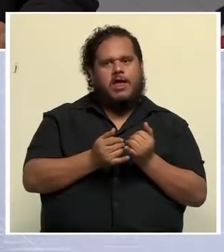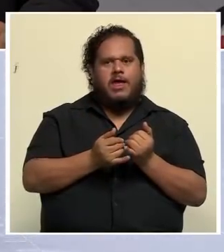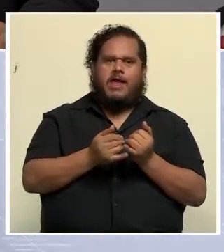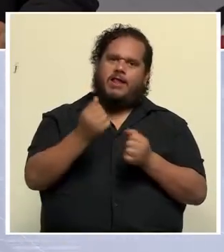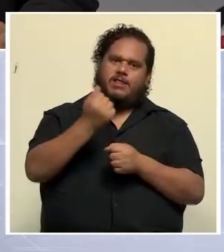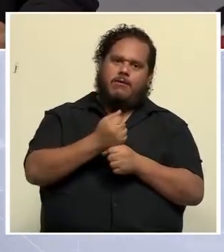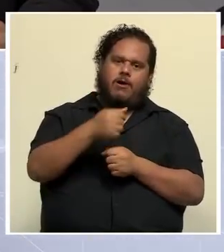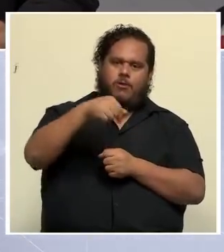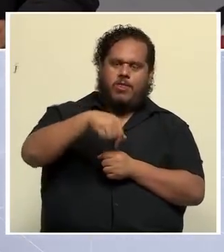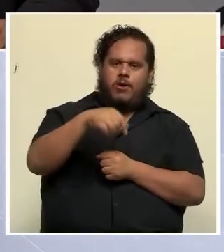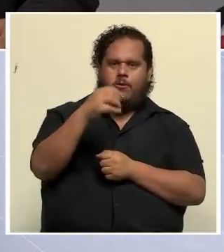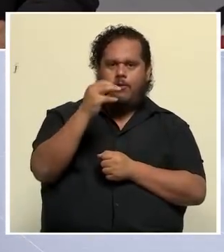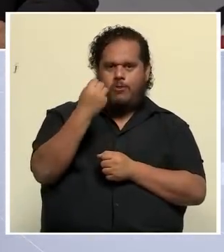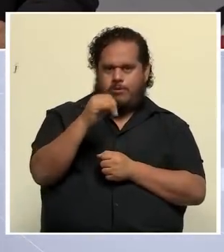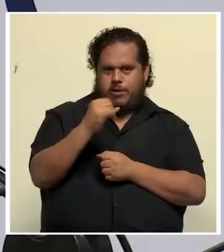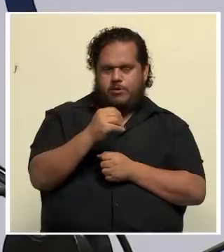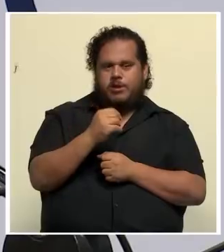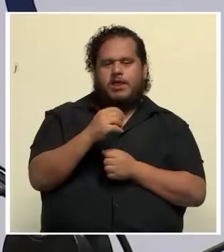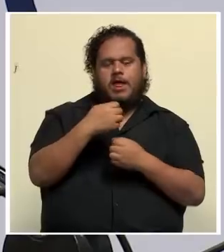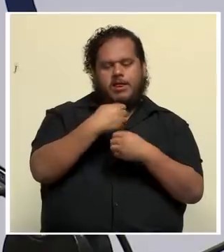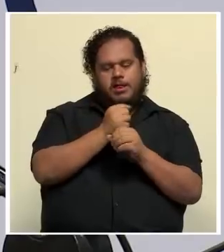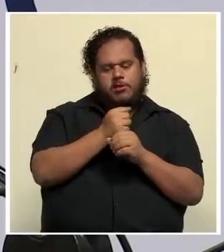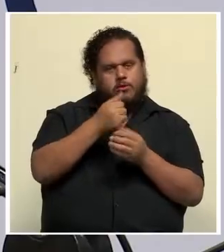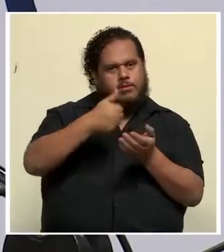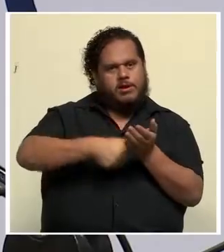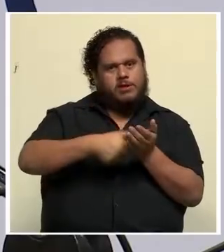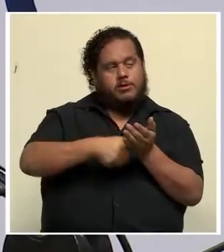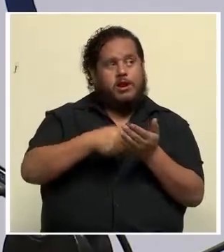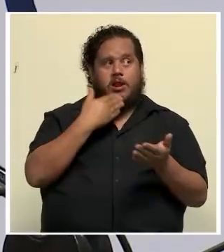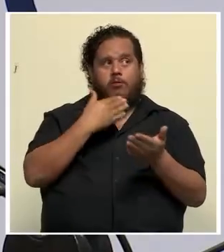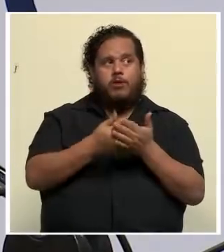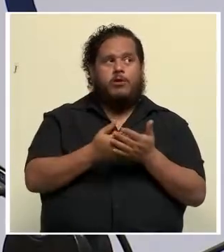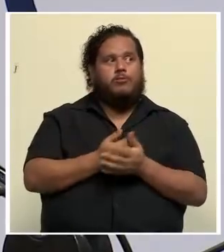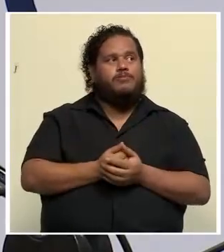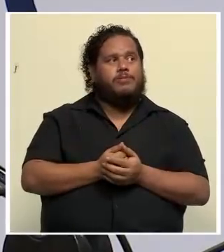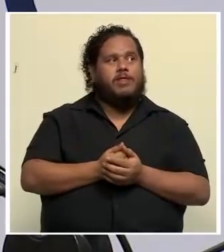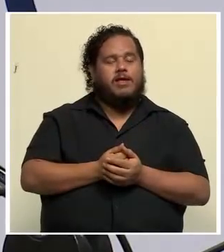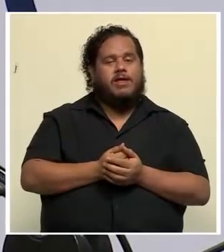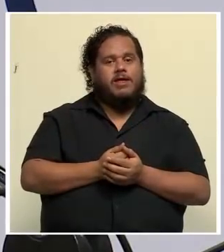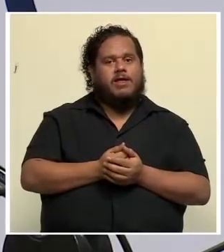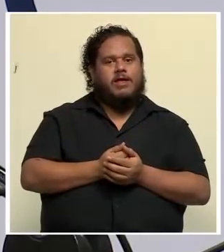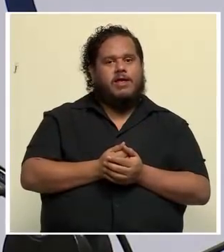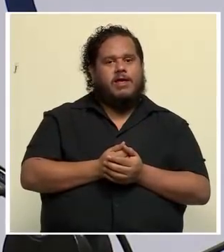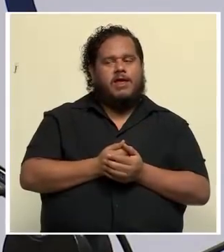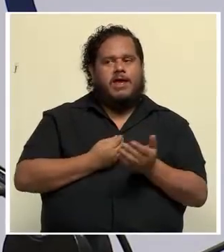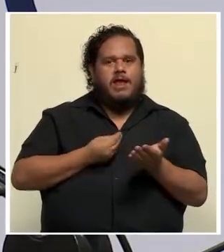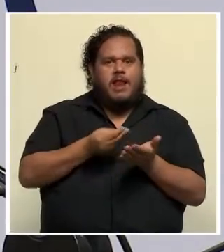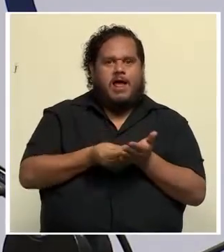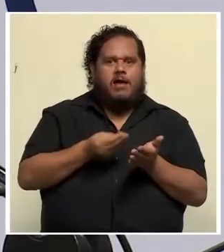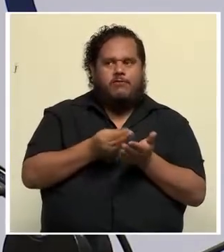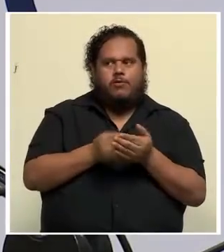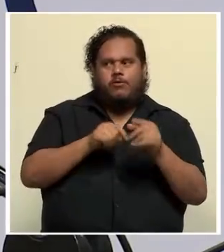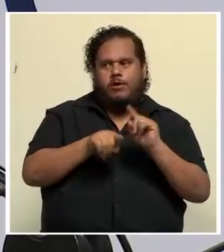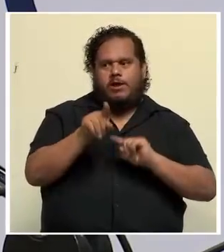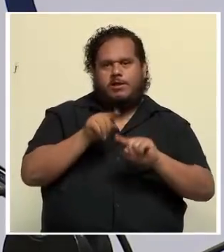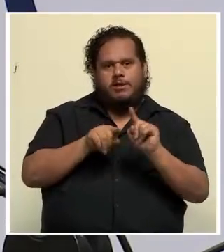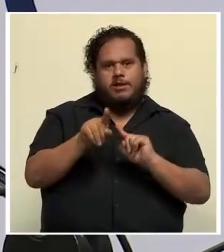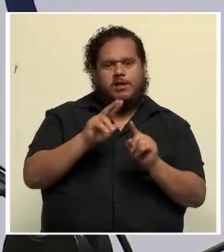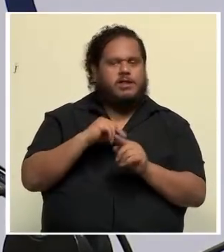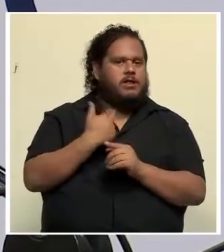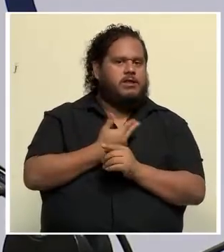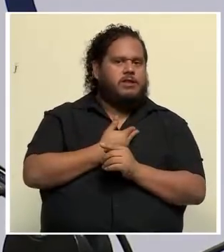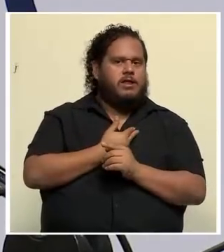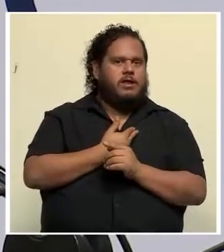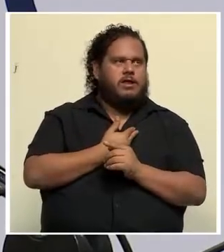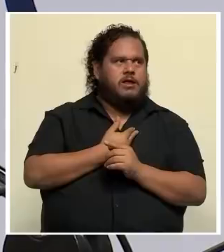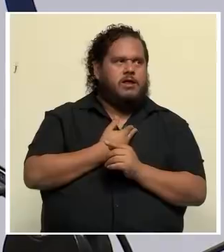de este miércoles en Suma Electoral. Bueno, en abono a las críticas de nuestro que